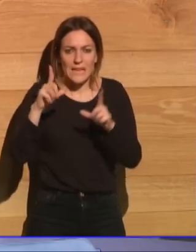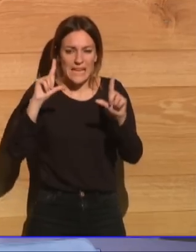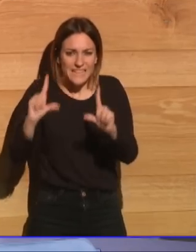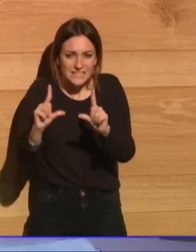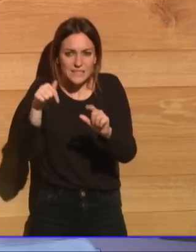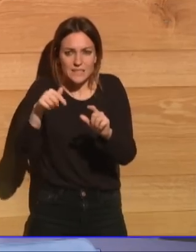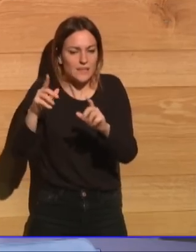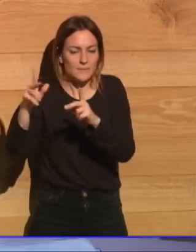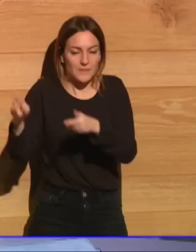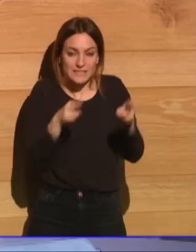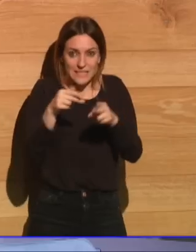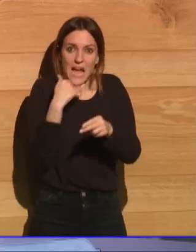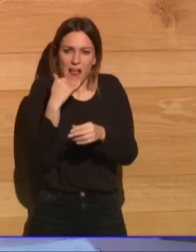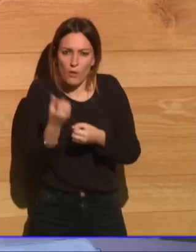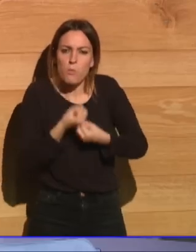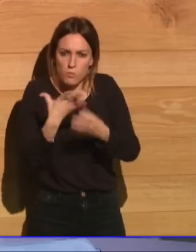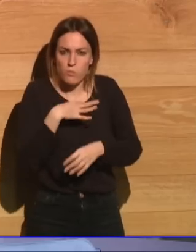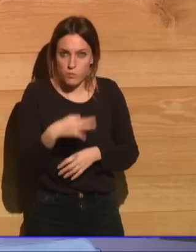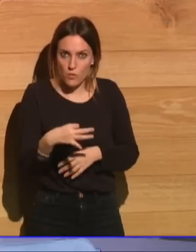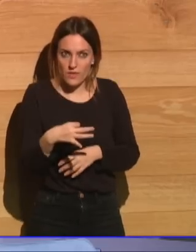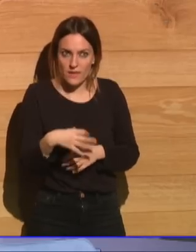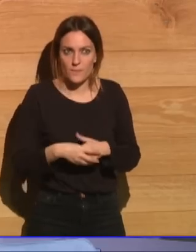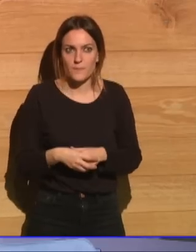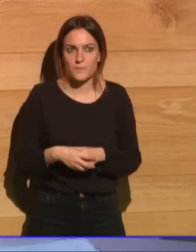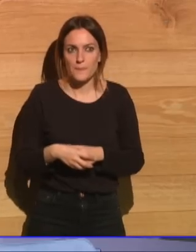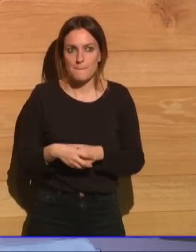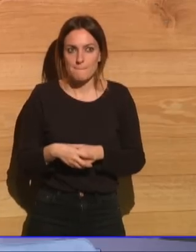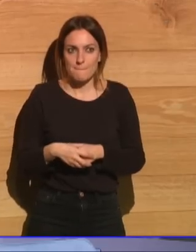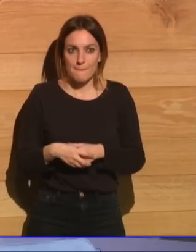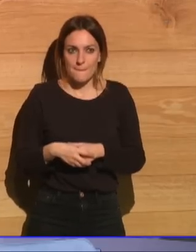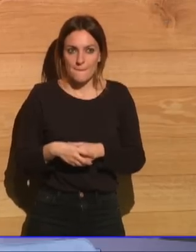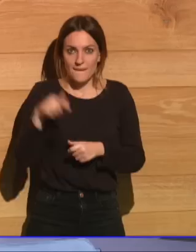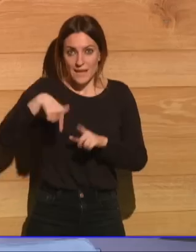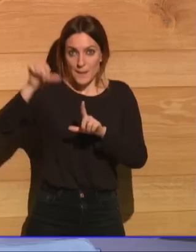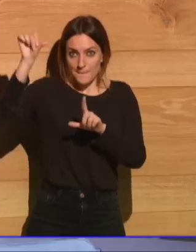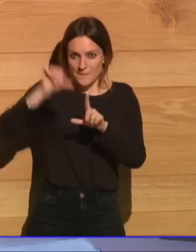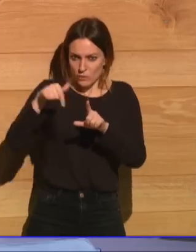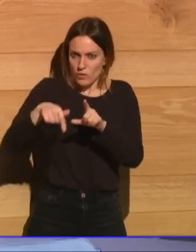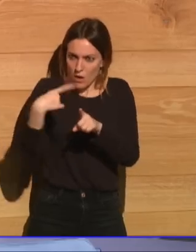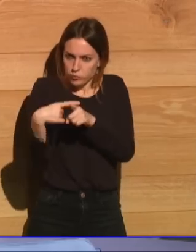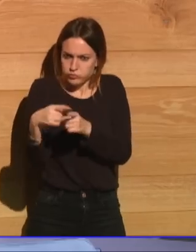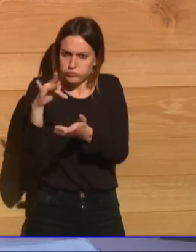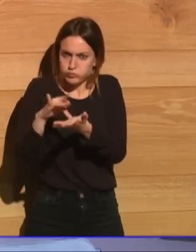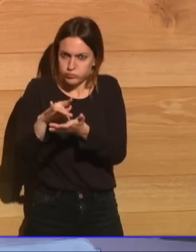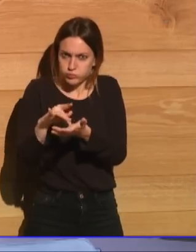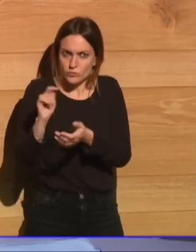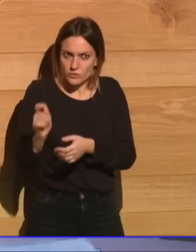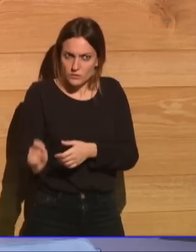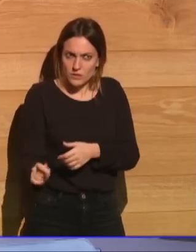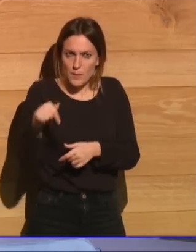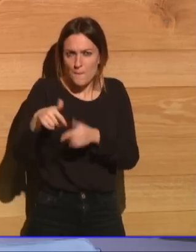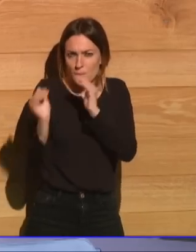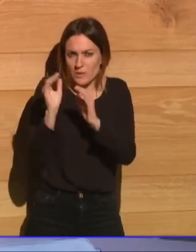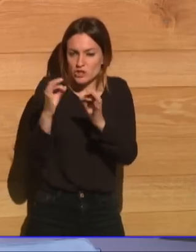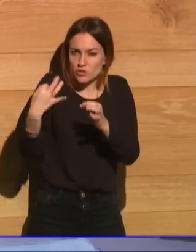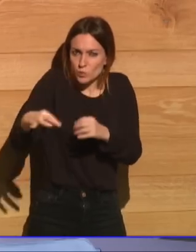muchas veces esas secuencias no son dramáticamente perfectos en términos de curva. Y esta película está llena de eso, de esos momentos únicos